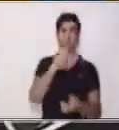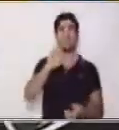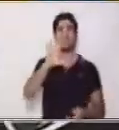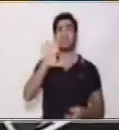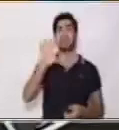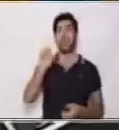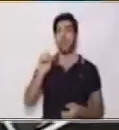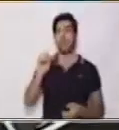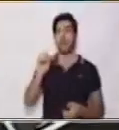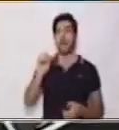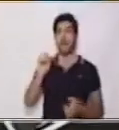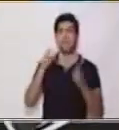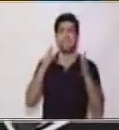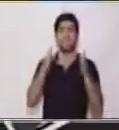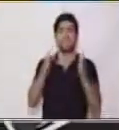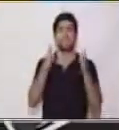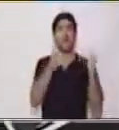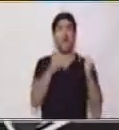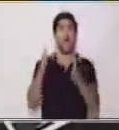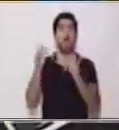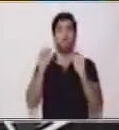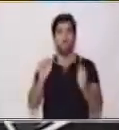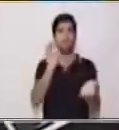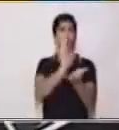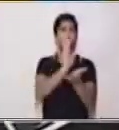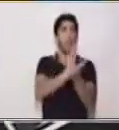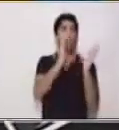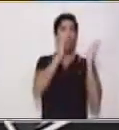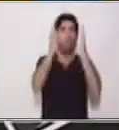1250 cajas.